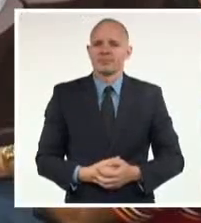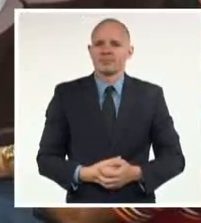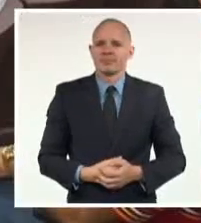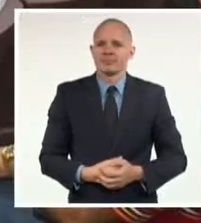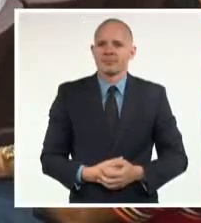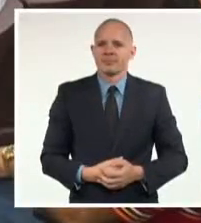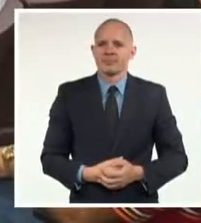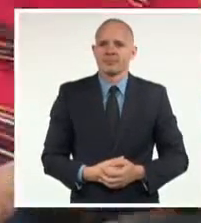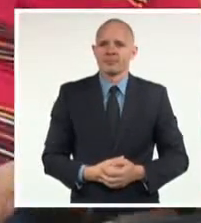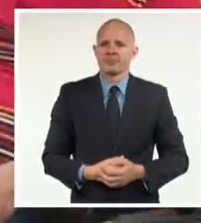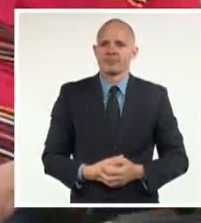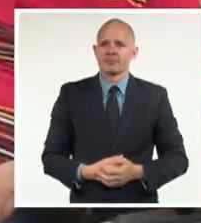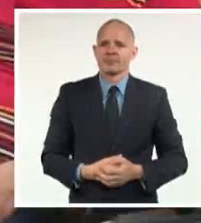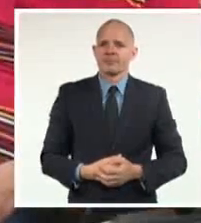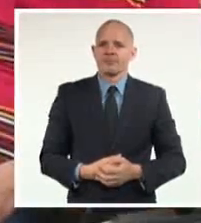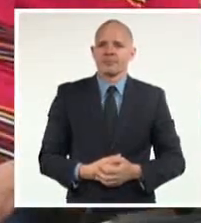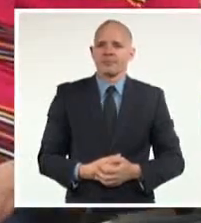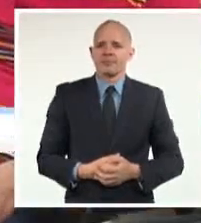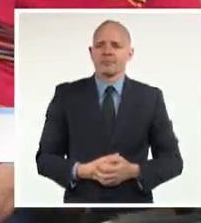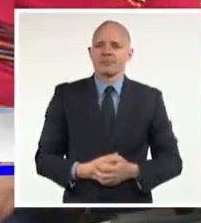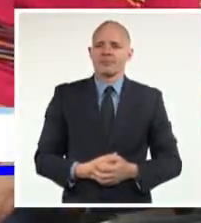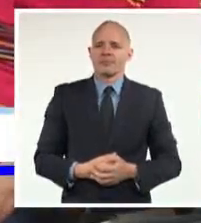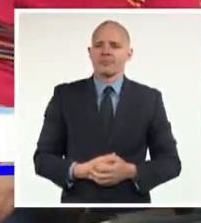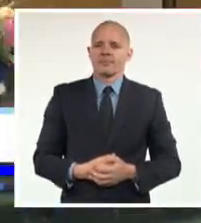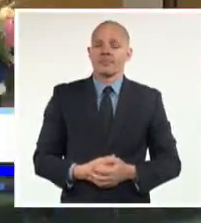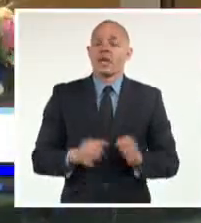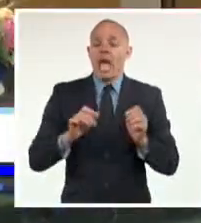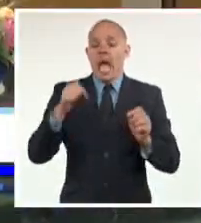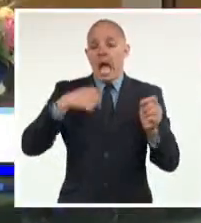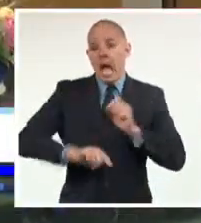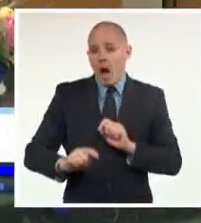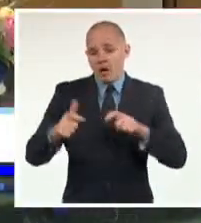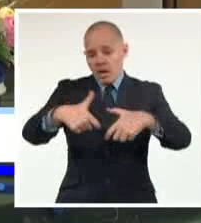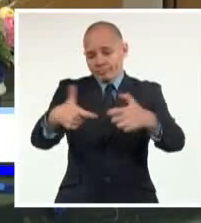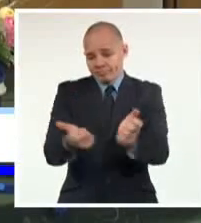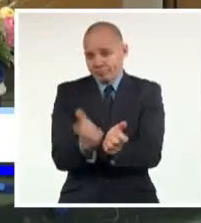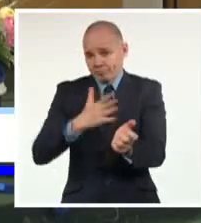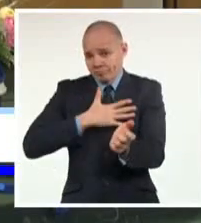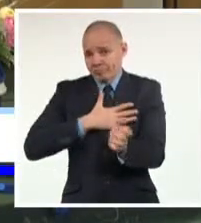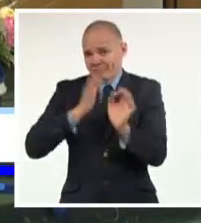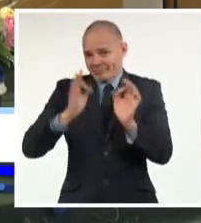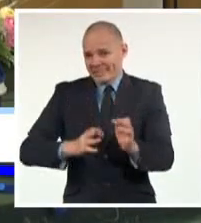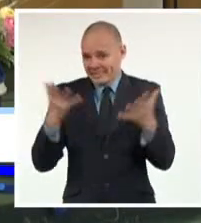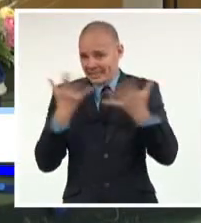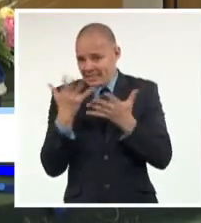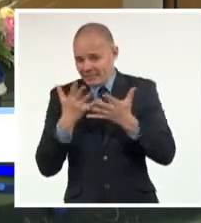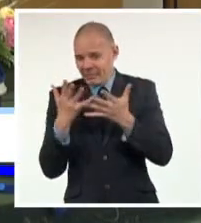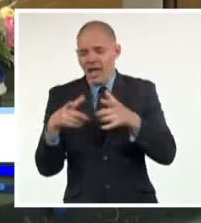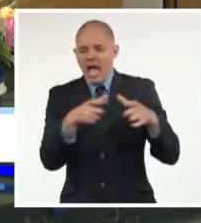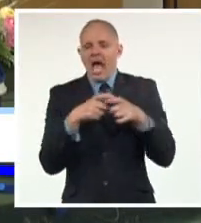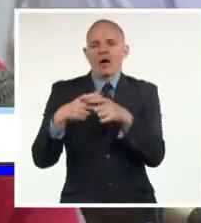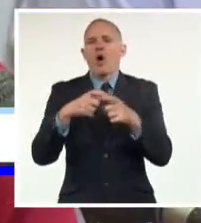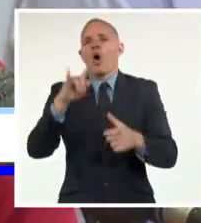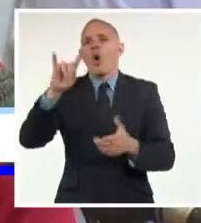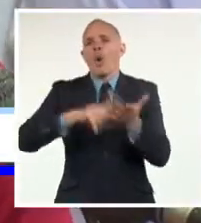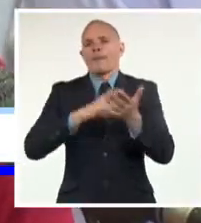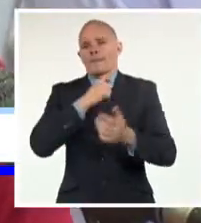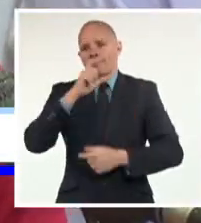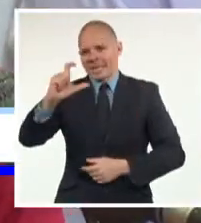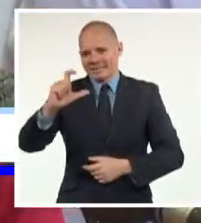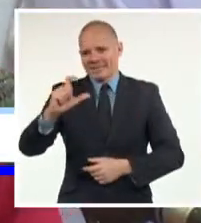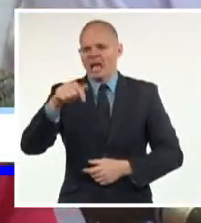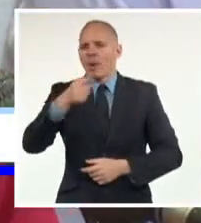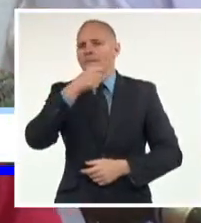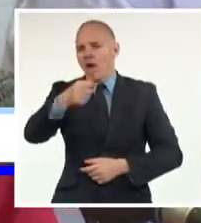Por segunda ocasión, Gran acoge el inicio de un proceso asambleario previo a la magna cita de la Unión de Periodistas de Cuba. Esta vez,